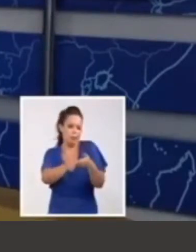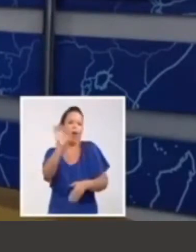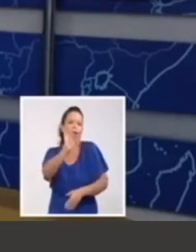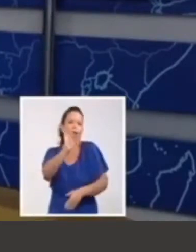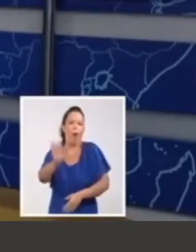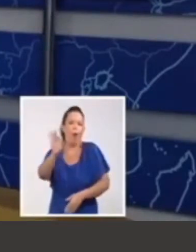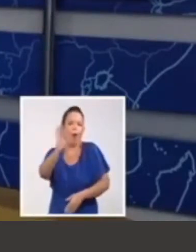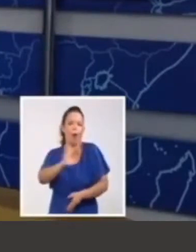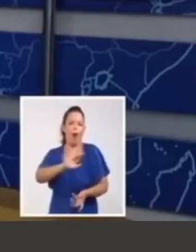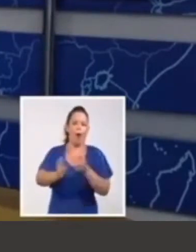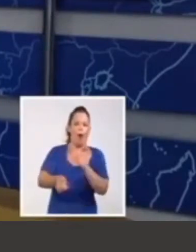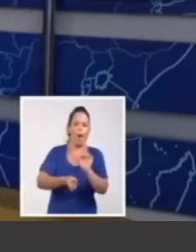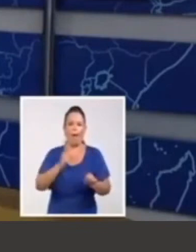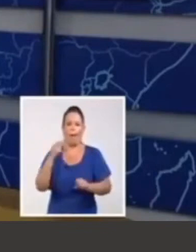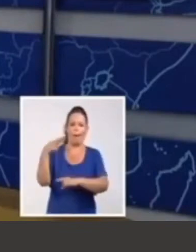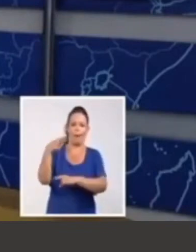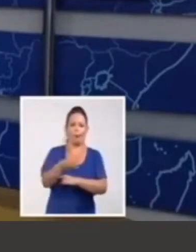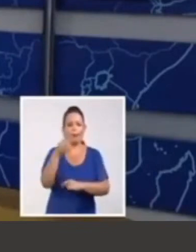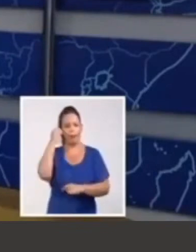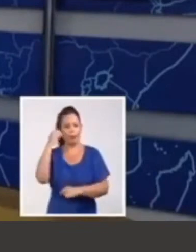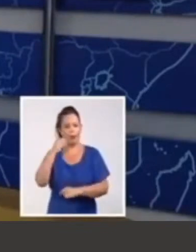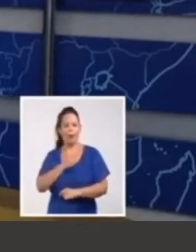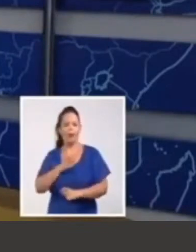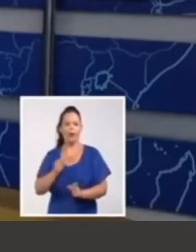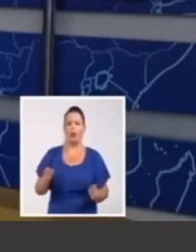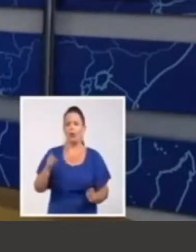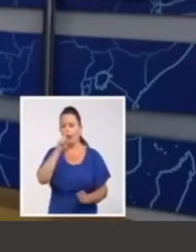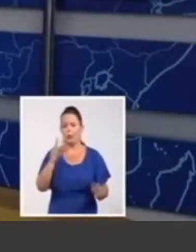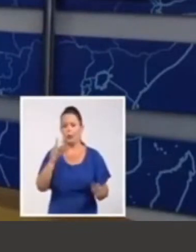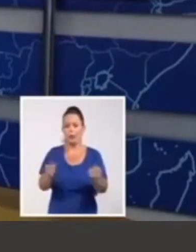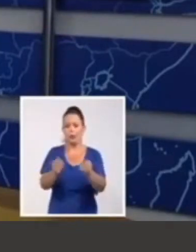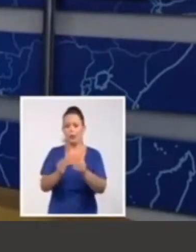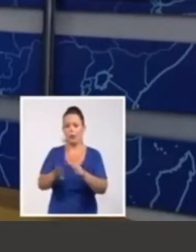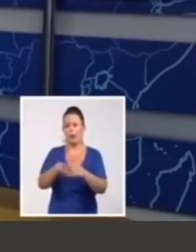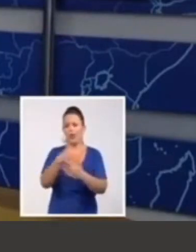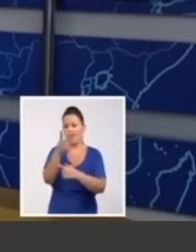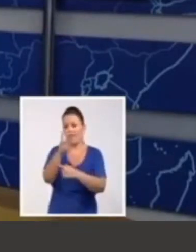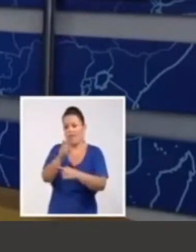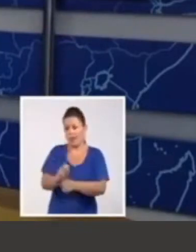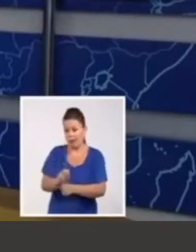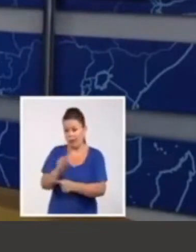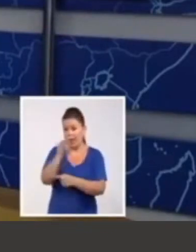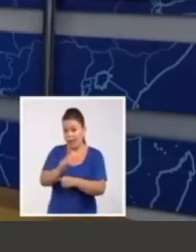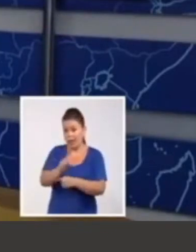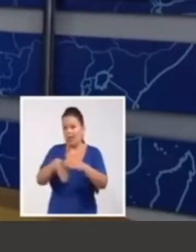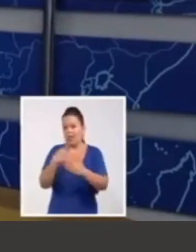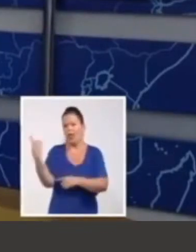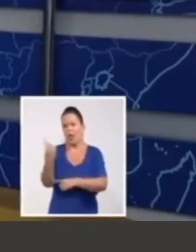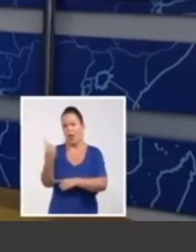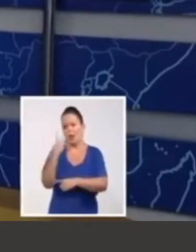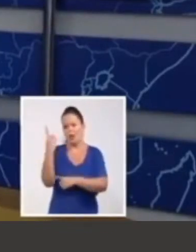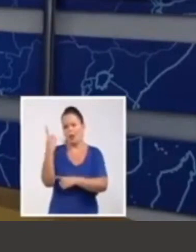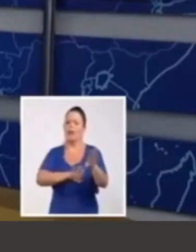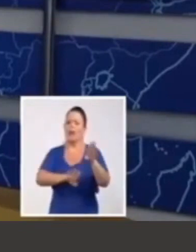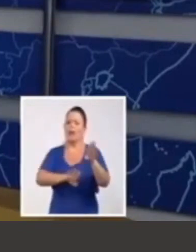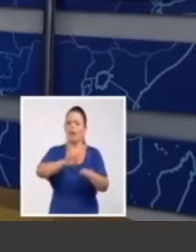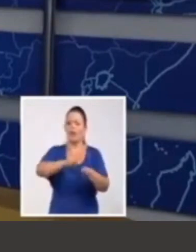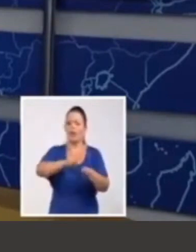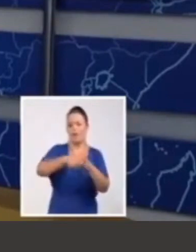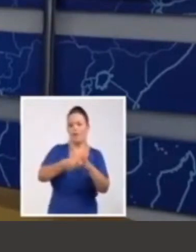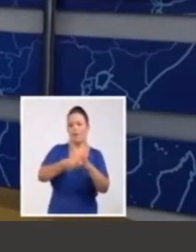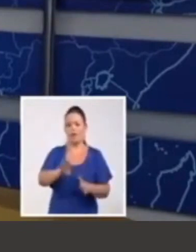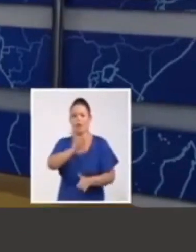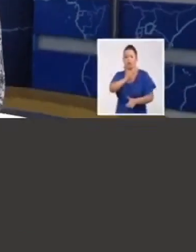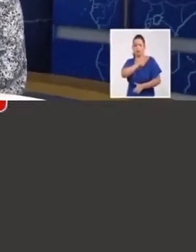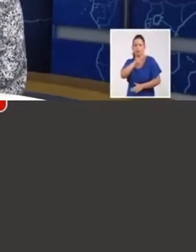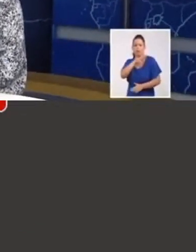y dirección culminando el día 20 de noviembre con el día nacional de la defensa firma el ministerio de las fuerzas armadas